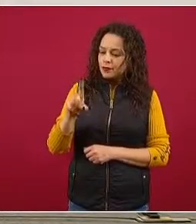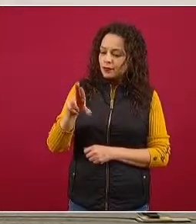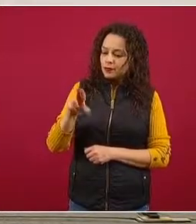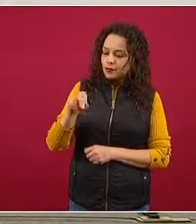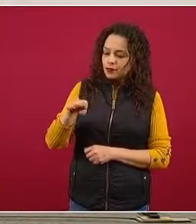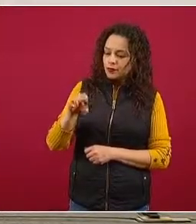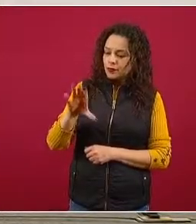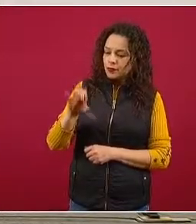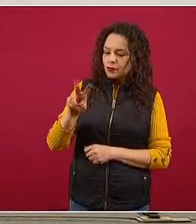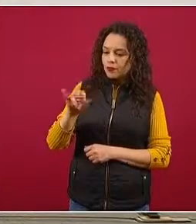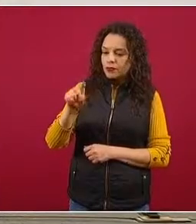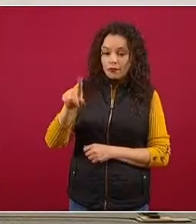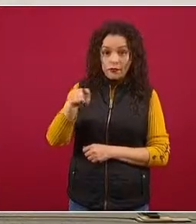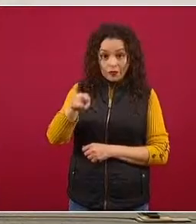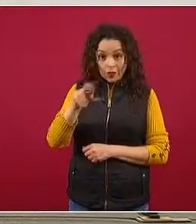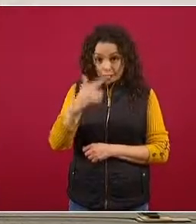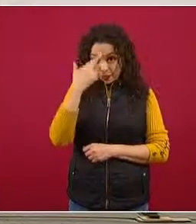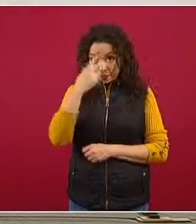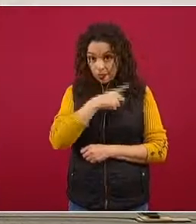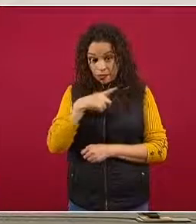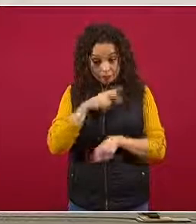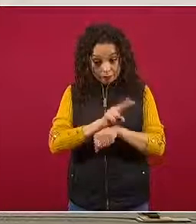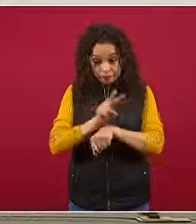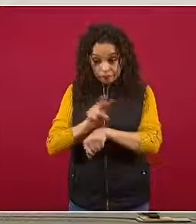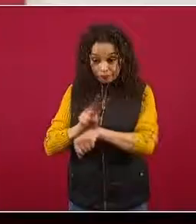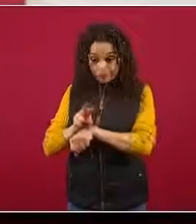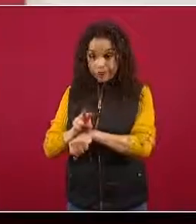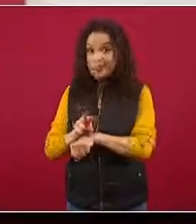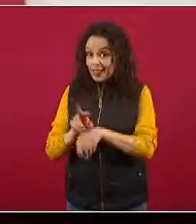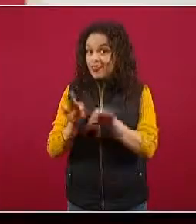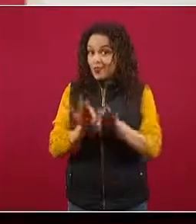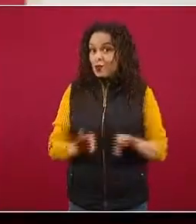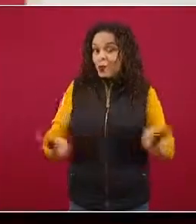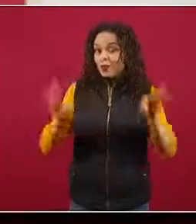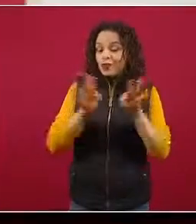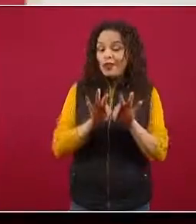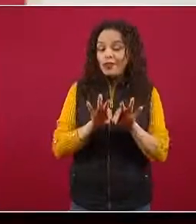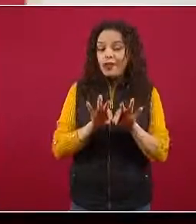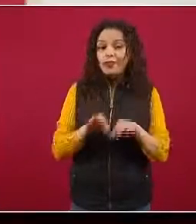que vigilar el síndrome es muy importante porque